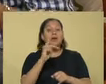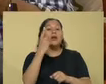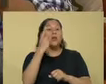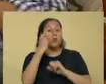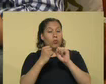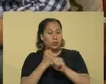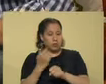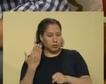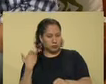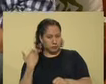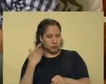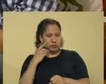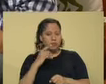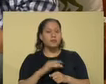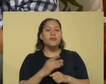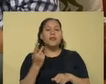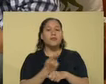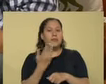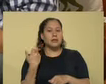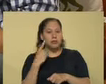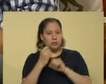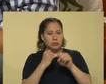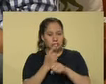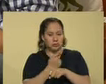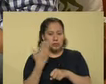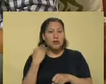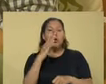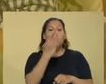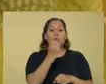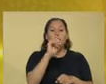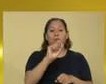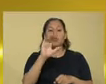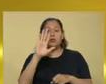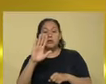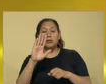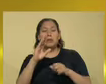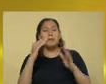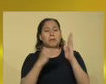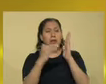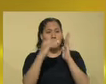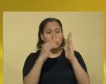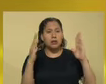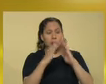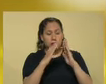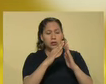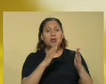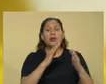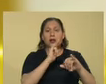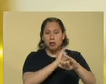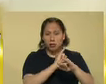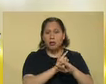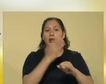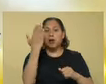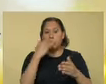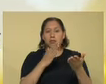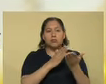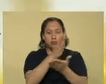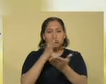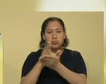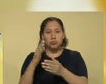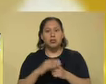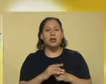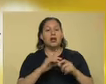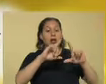pasado se calcula que alrededor de 9.5 millones de hogares tenían acceso a Internet. O sea, o tienen estamos acceso hablando a